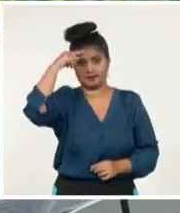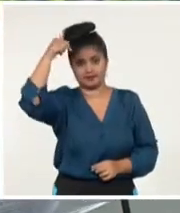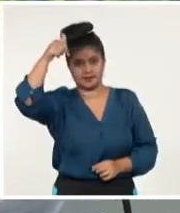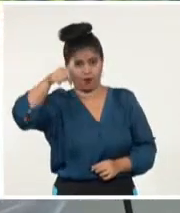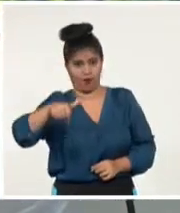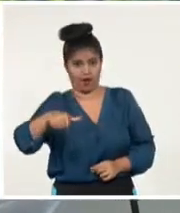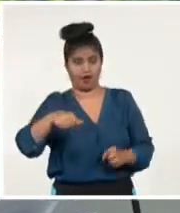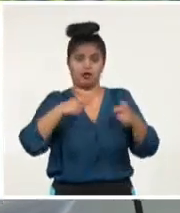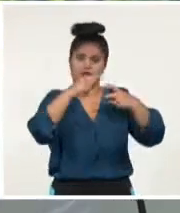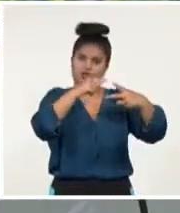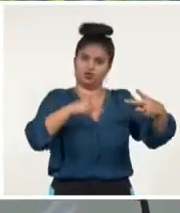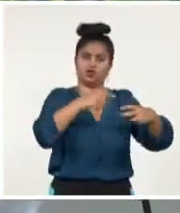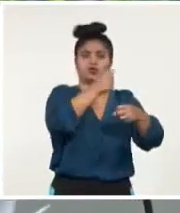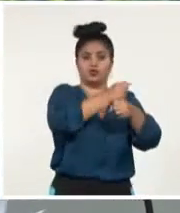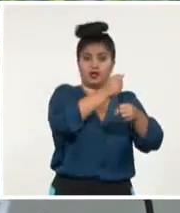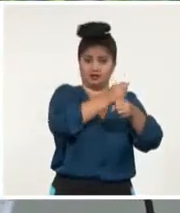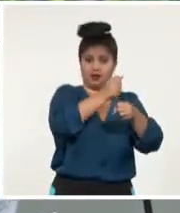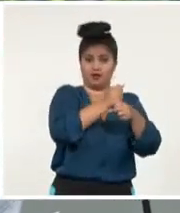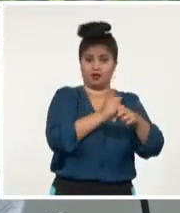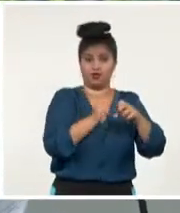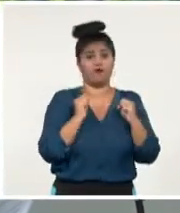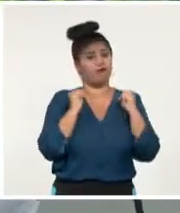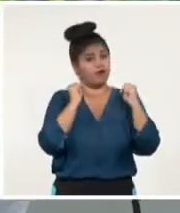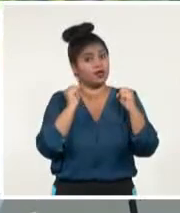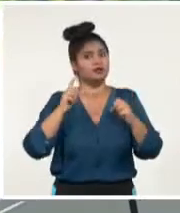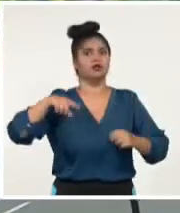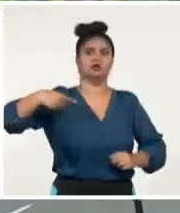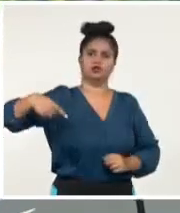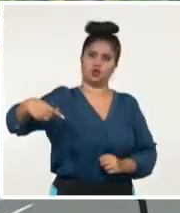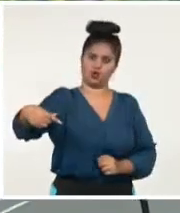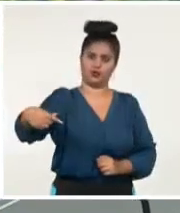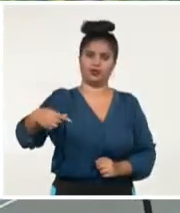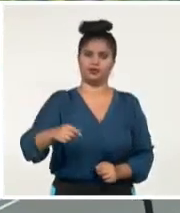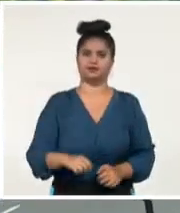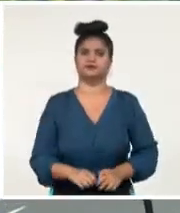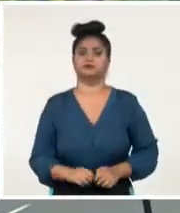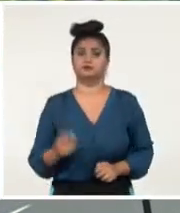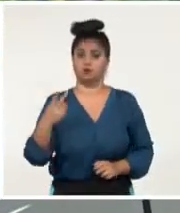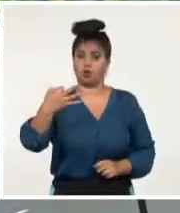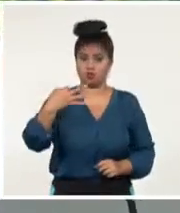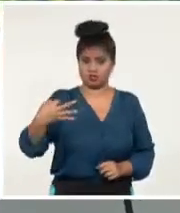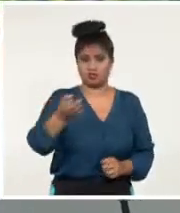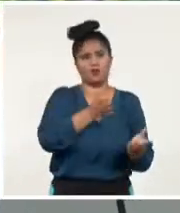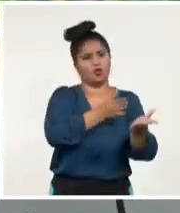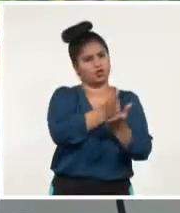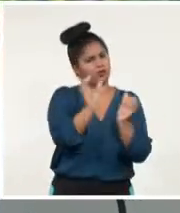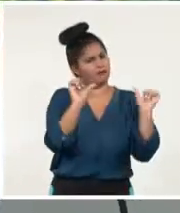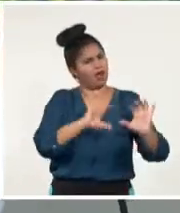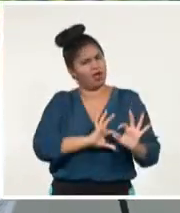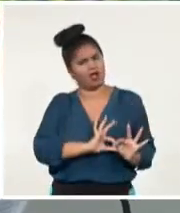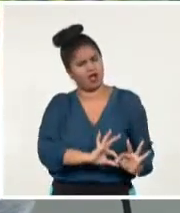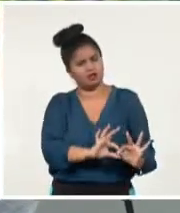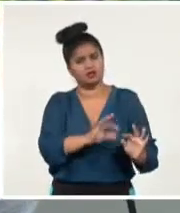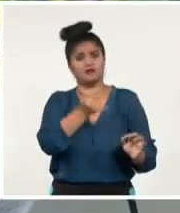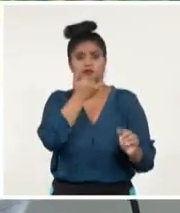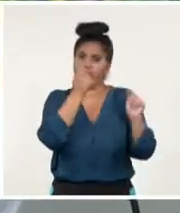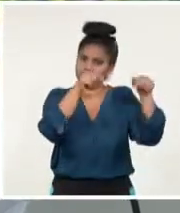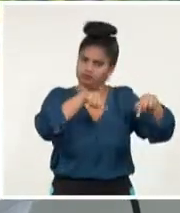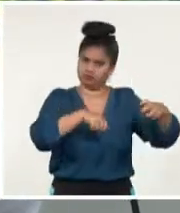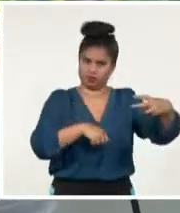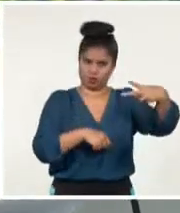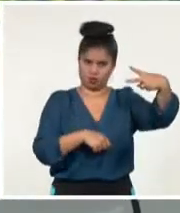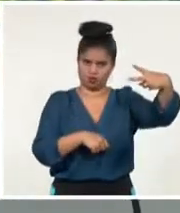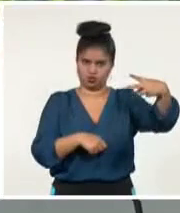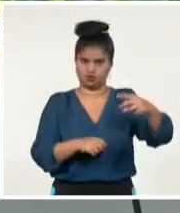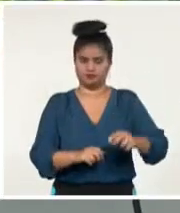de brigadas para, por supuesto, acelerar los procesos de recuperación en estos dos municipios, que en estos momentos son los que tienen más bajos niveles de